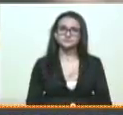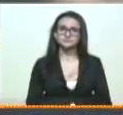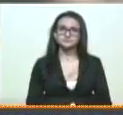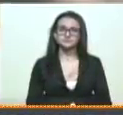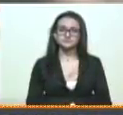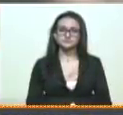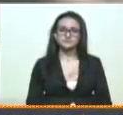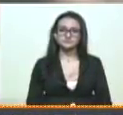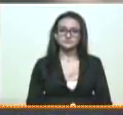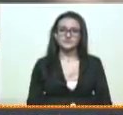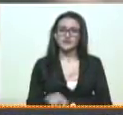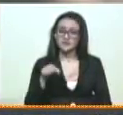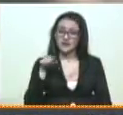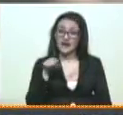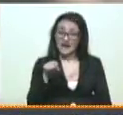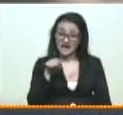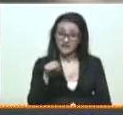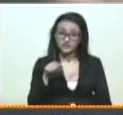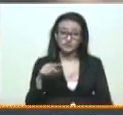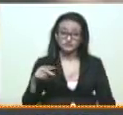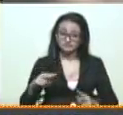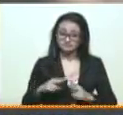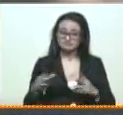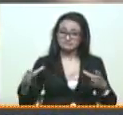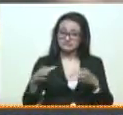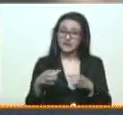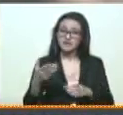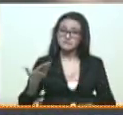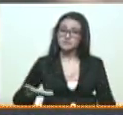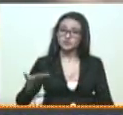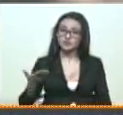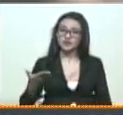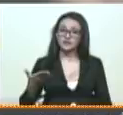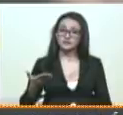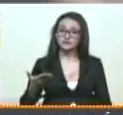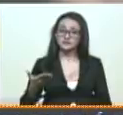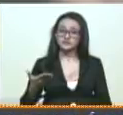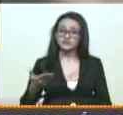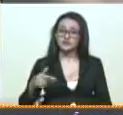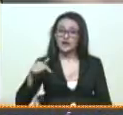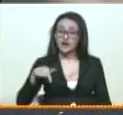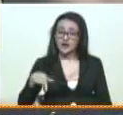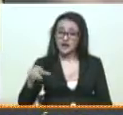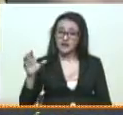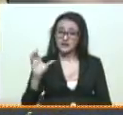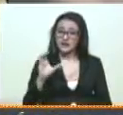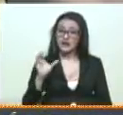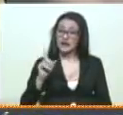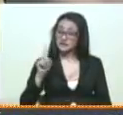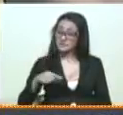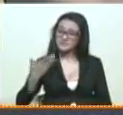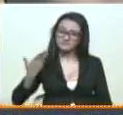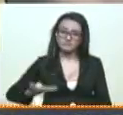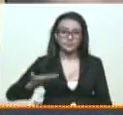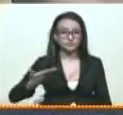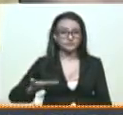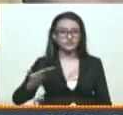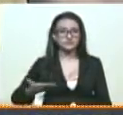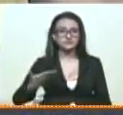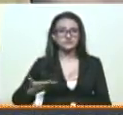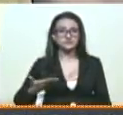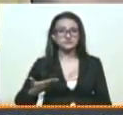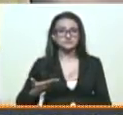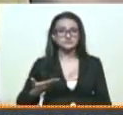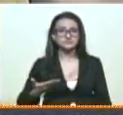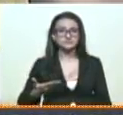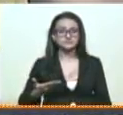este encuentro es sumamente importante. Y el que ha de convocarse posteriormente en Caracas, todavía más. Para que